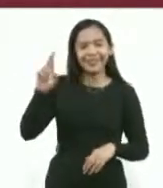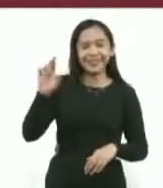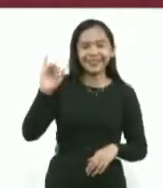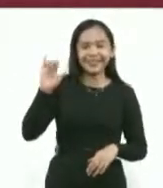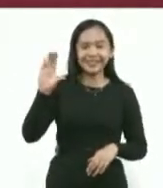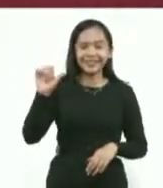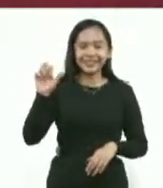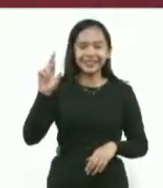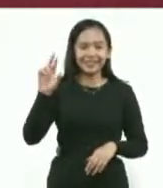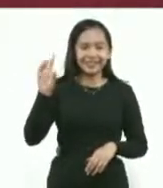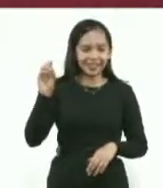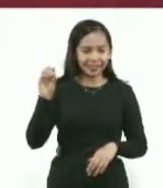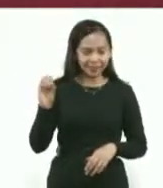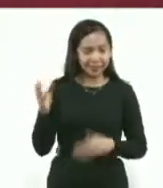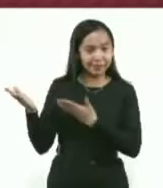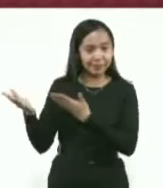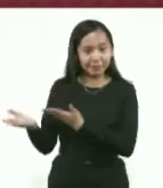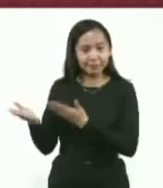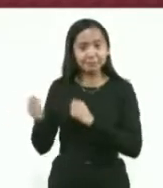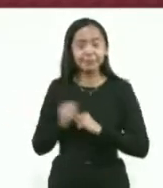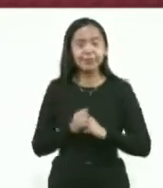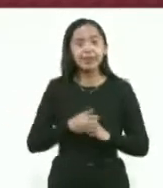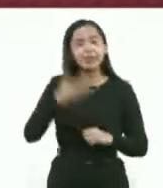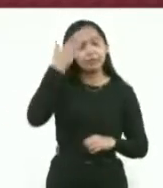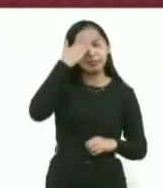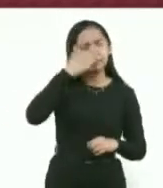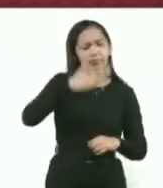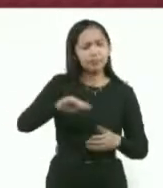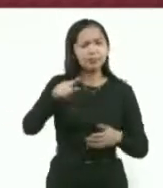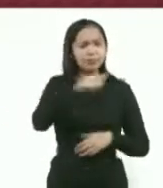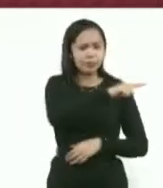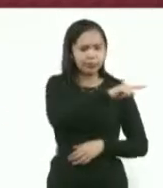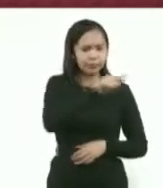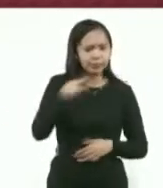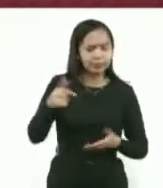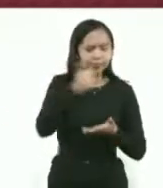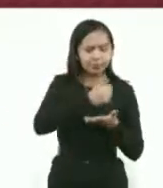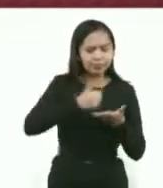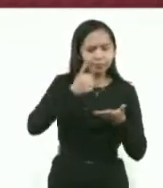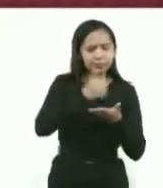Sheffield. Sabemos que los habitantes de la ciudad están